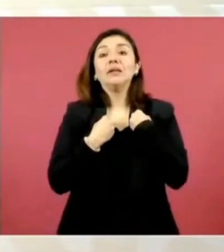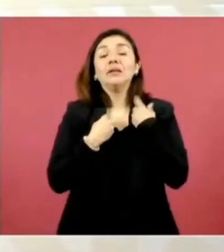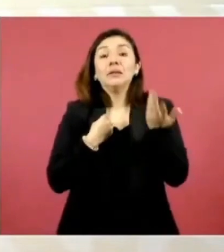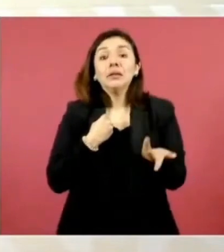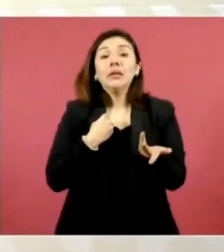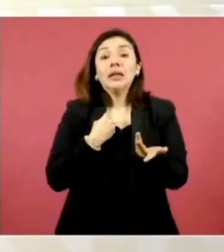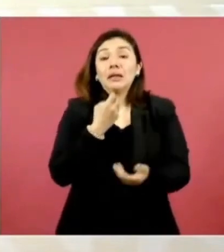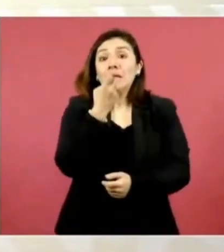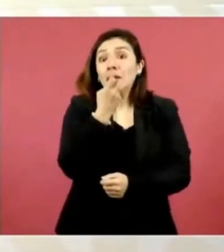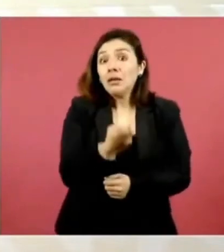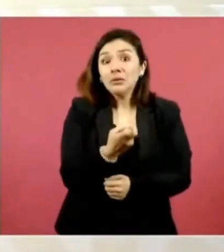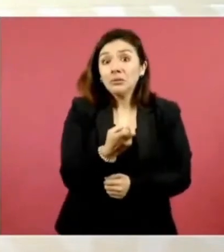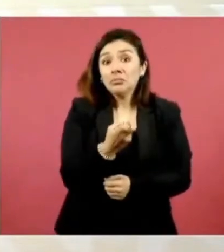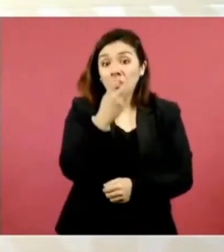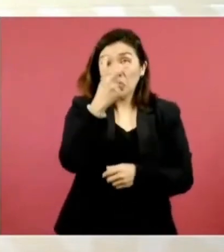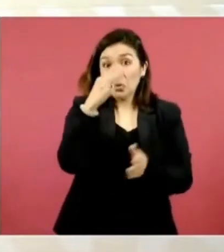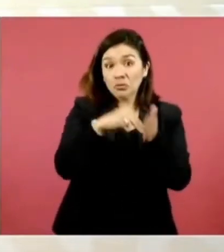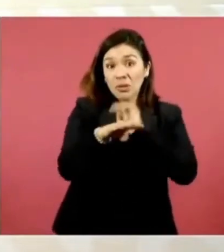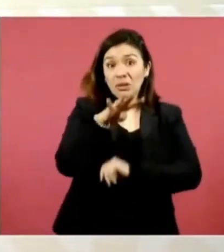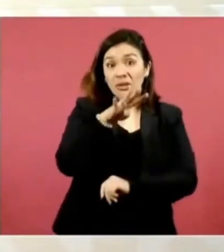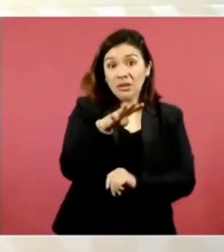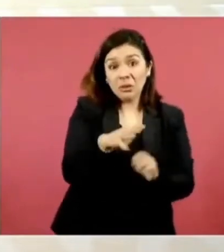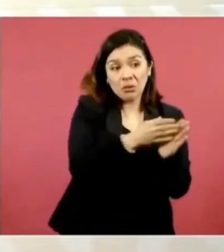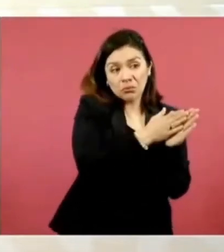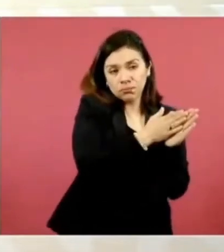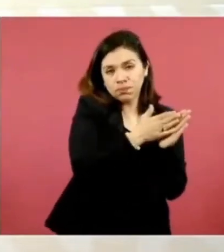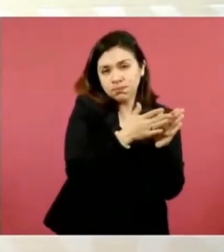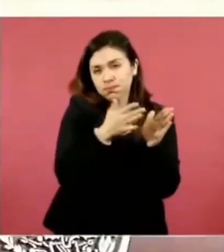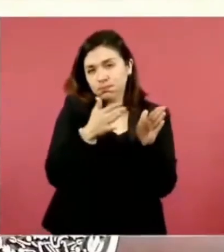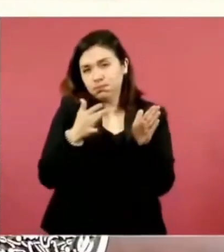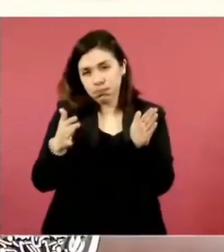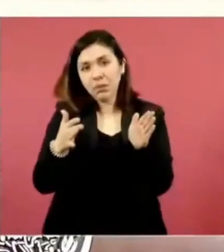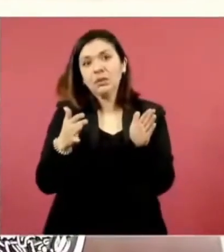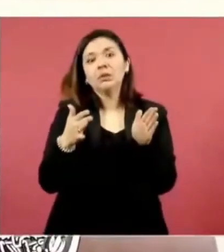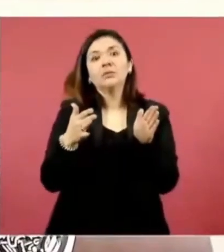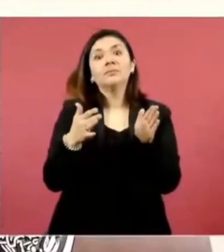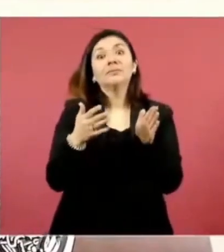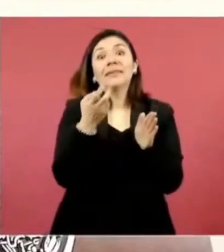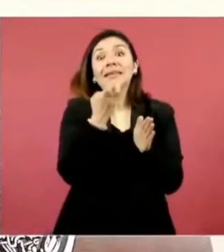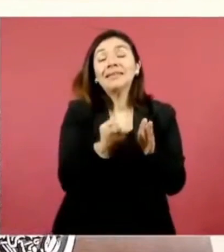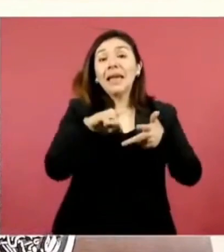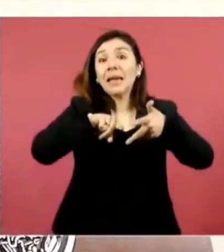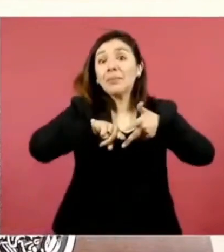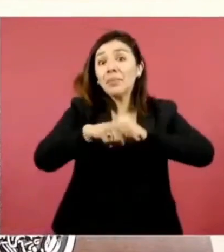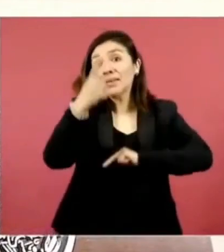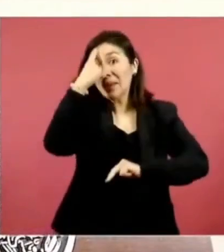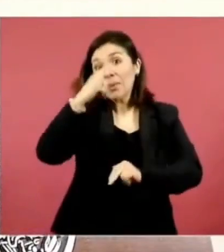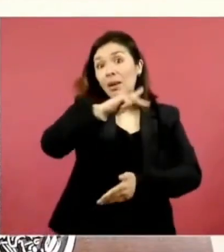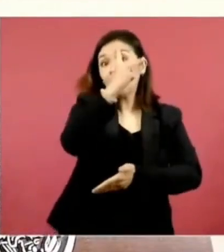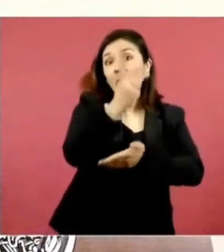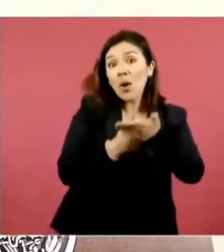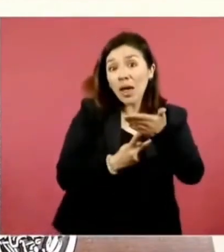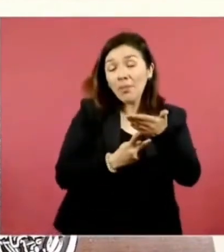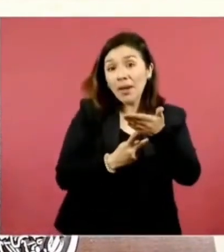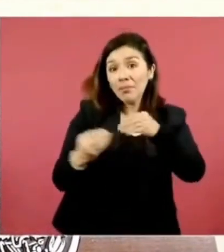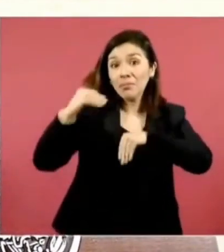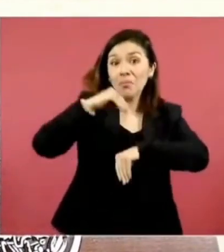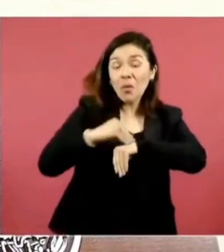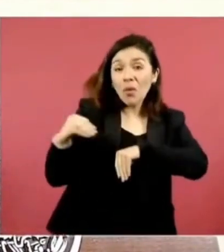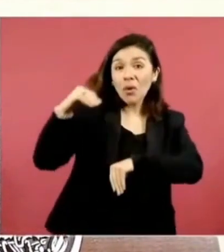como todo el 19 fue inicio de programas,